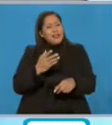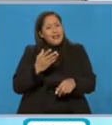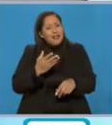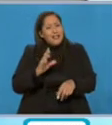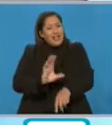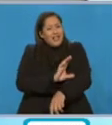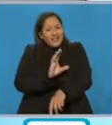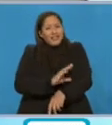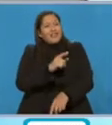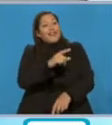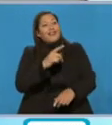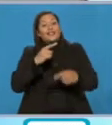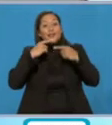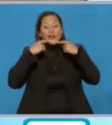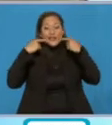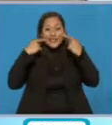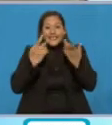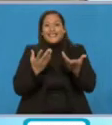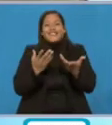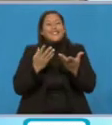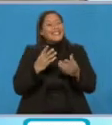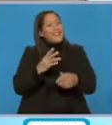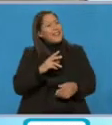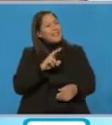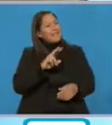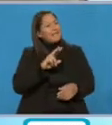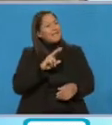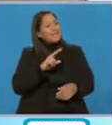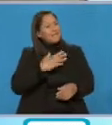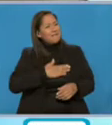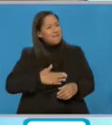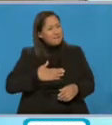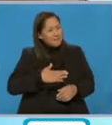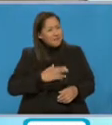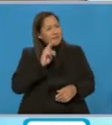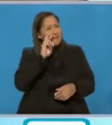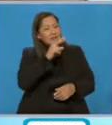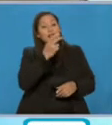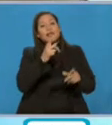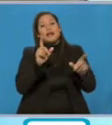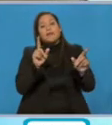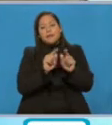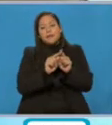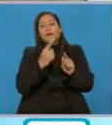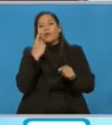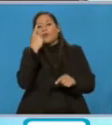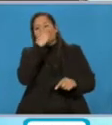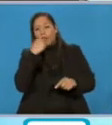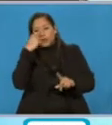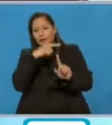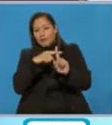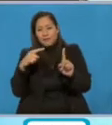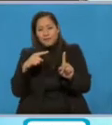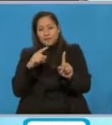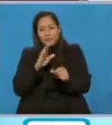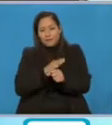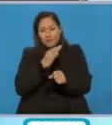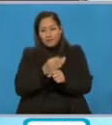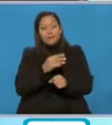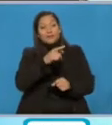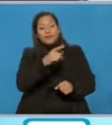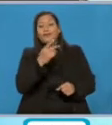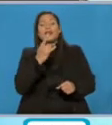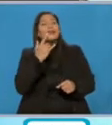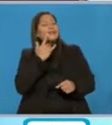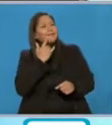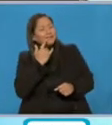te deja con una gran sonrisa, es algo muy fácil de ver. Muy bien. Este sí está como cortito, dura 1 hora y media. Y es algo muy entretenido